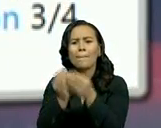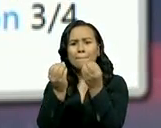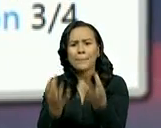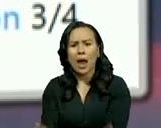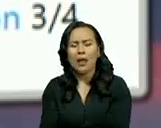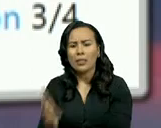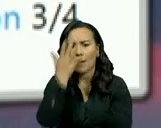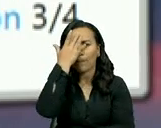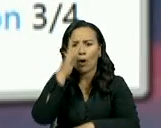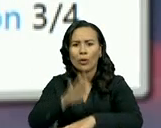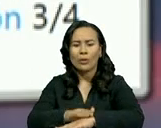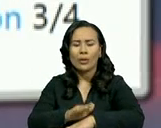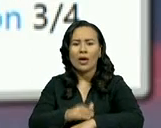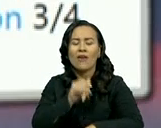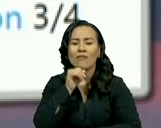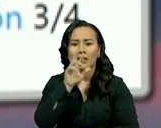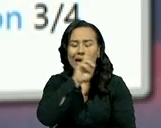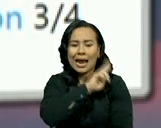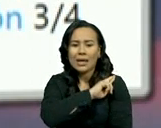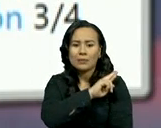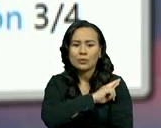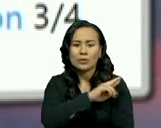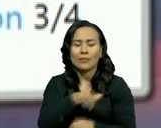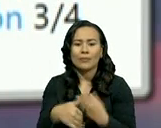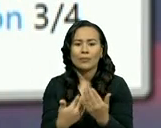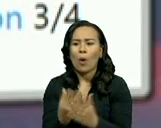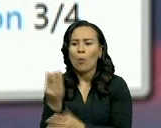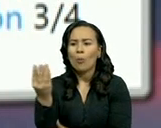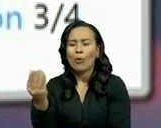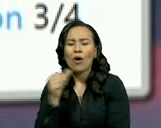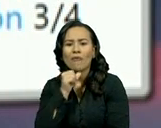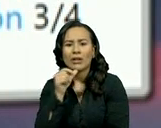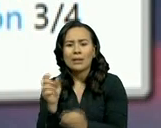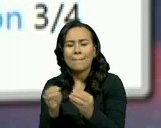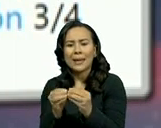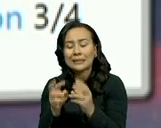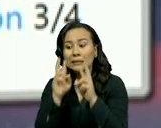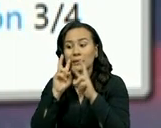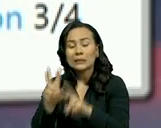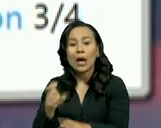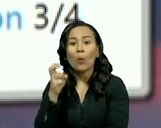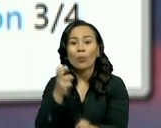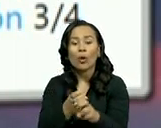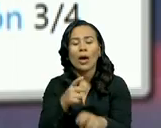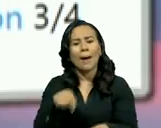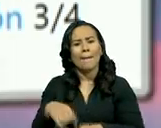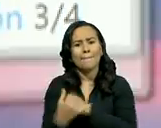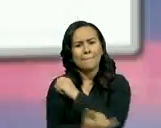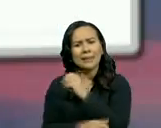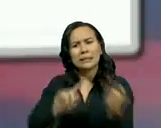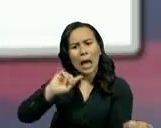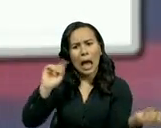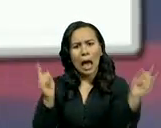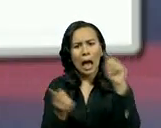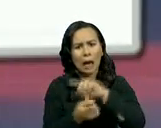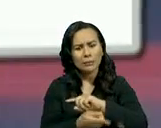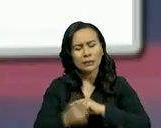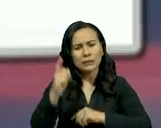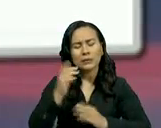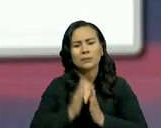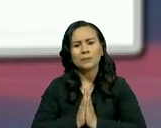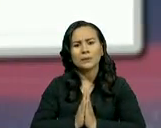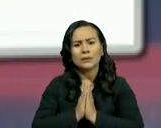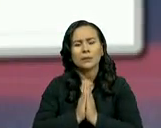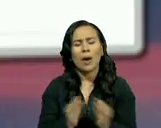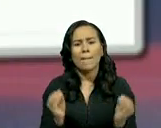el tiempo por irresponsabilidad de unos pocos funcionarios que no quieren que el país cambie. Solicitaré a los